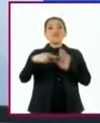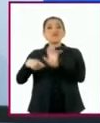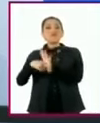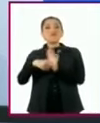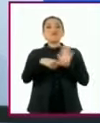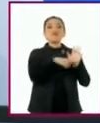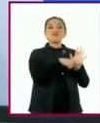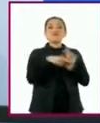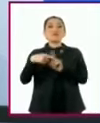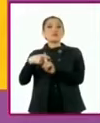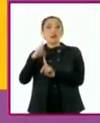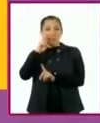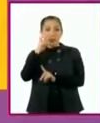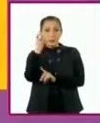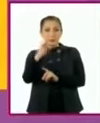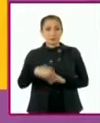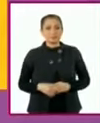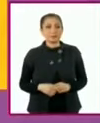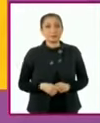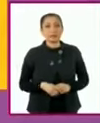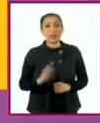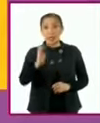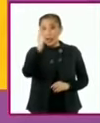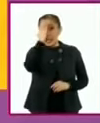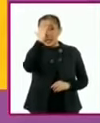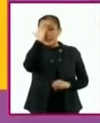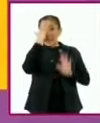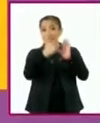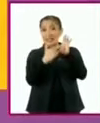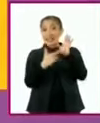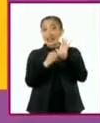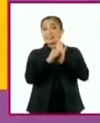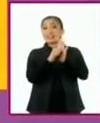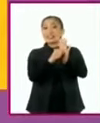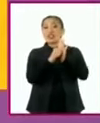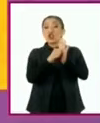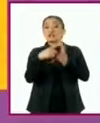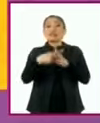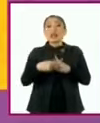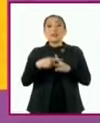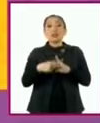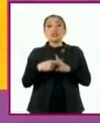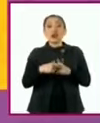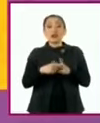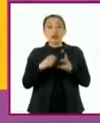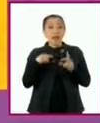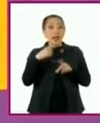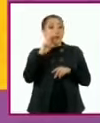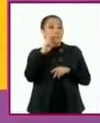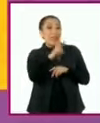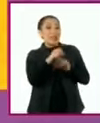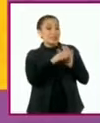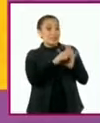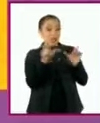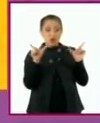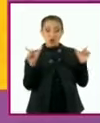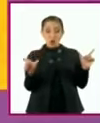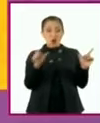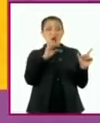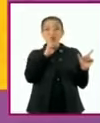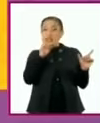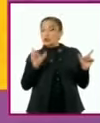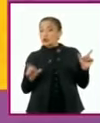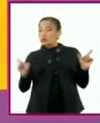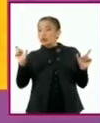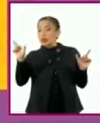Veamos la siguiente diapositiva. Se conoce como la regla de los signos de la división a la convención sobre el signo del